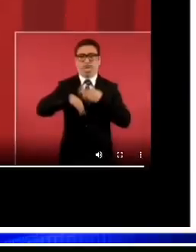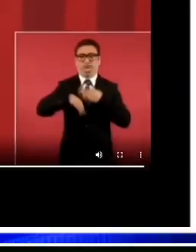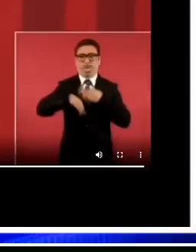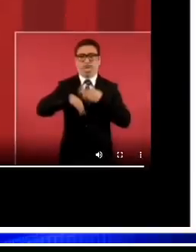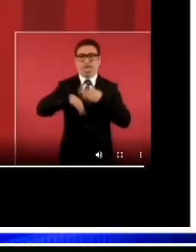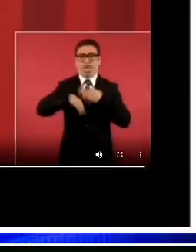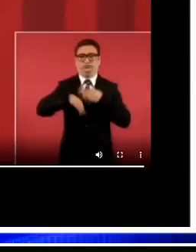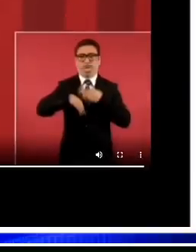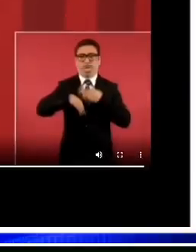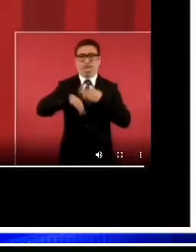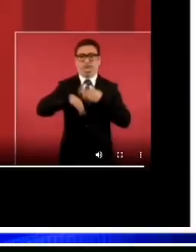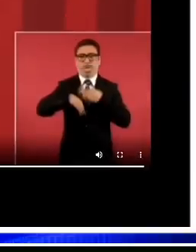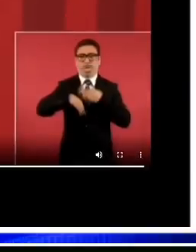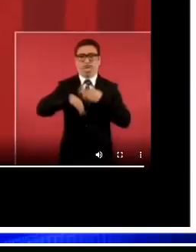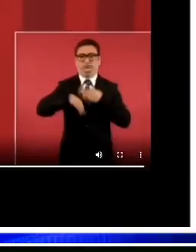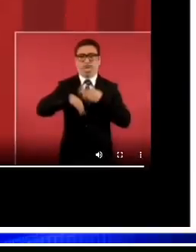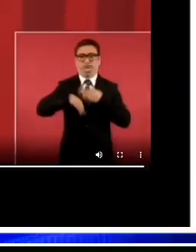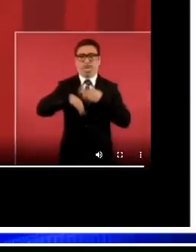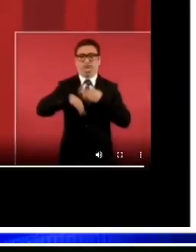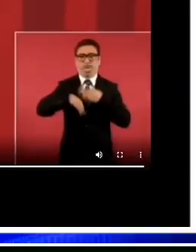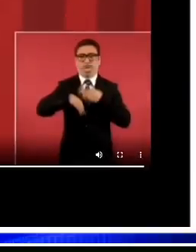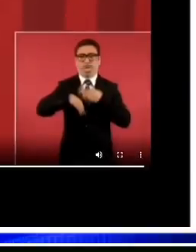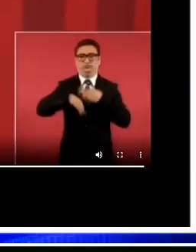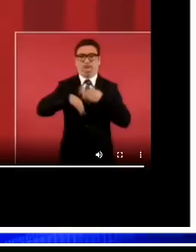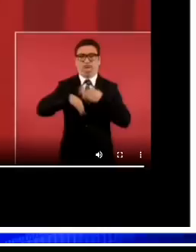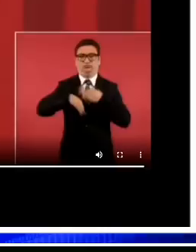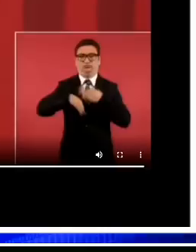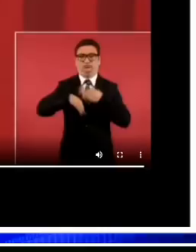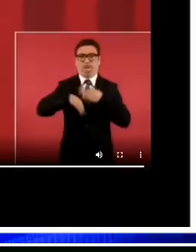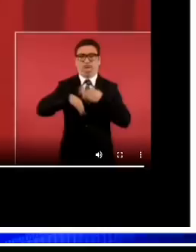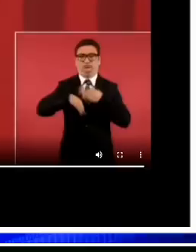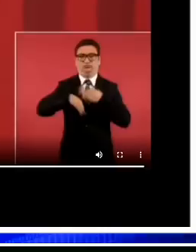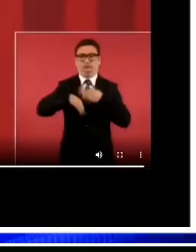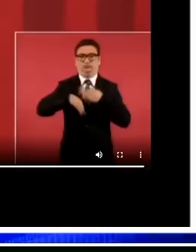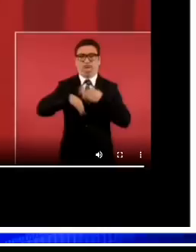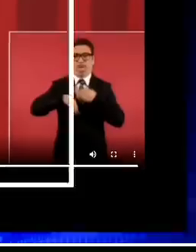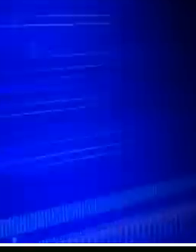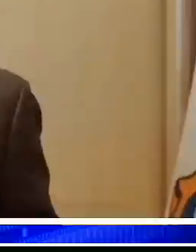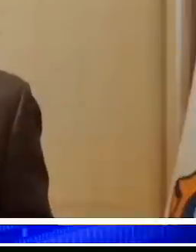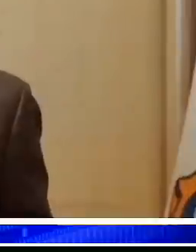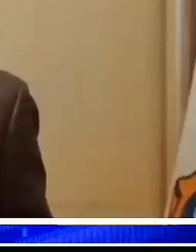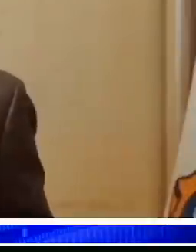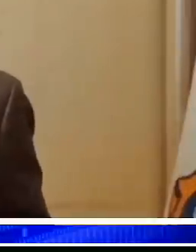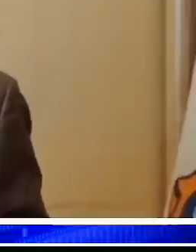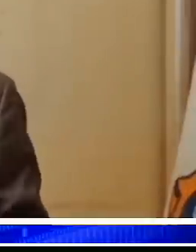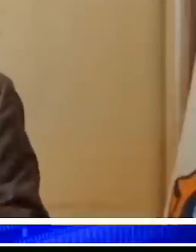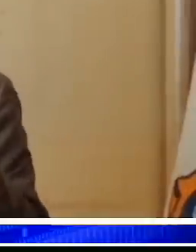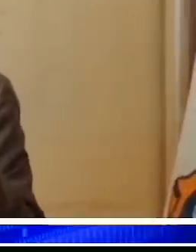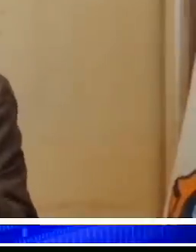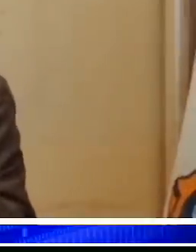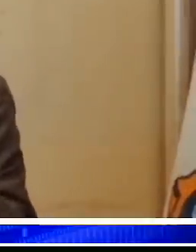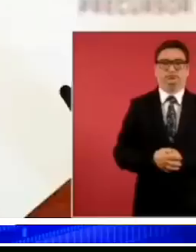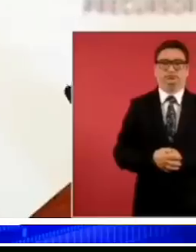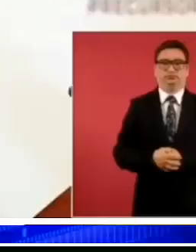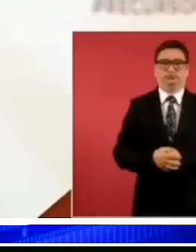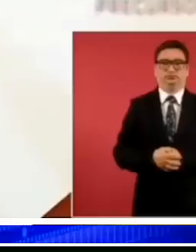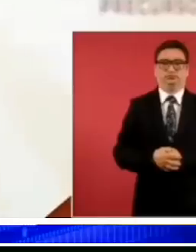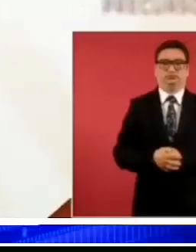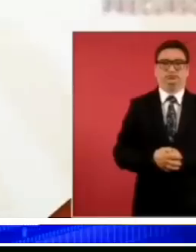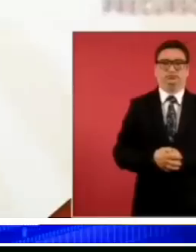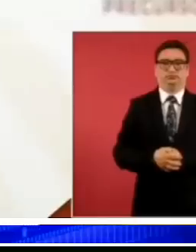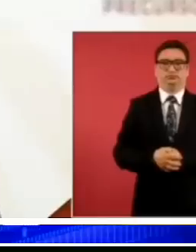el caso del gobernador saliente sobre las investigaciones sobre las denuncias que se han hecho en diferentes momentos